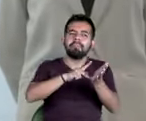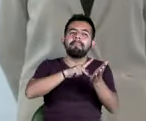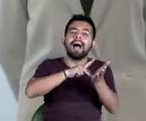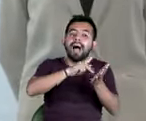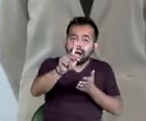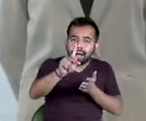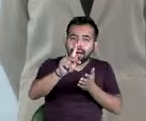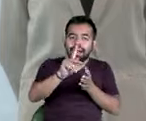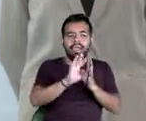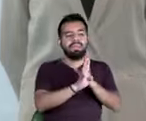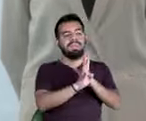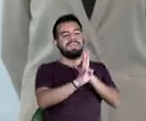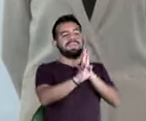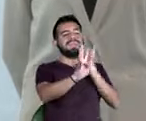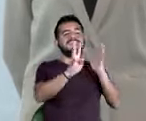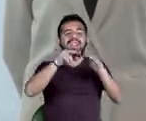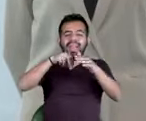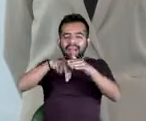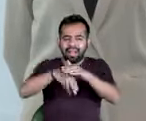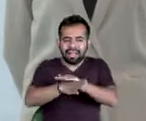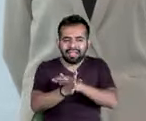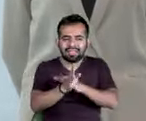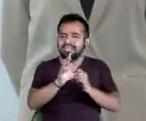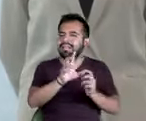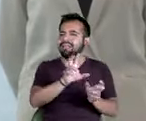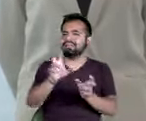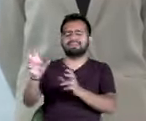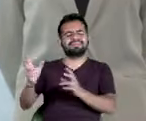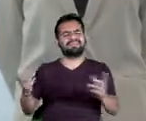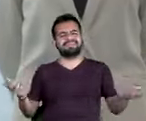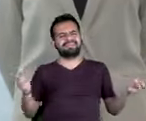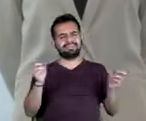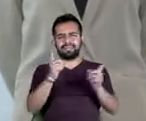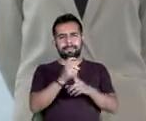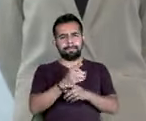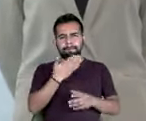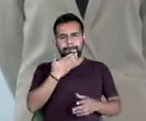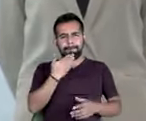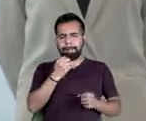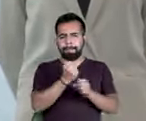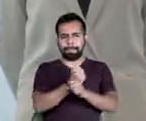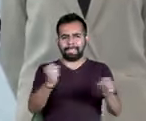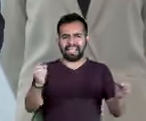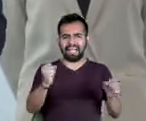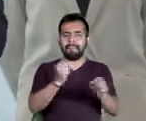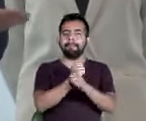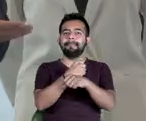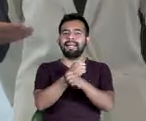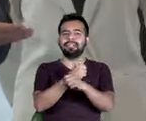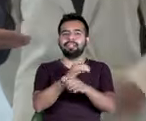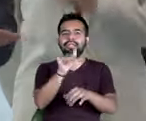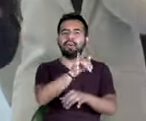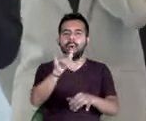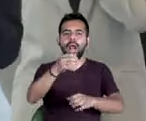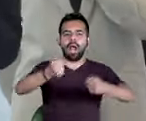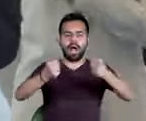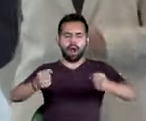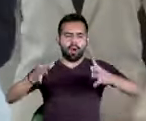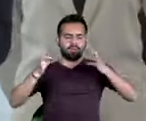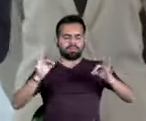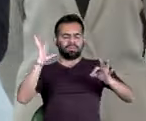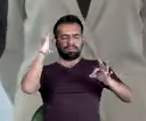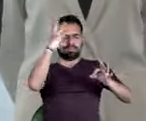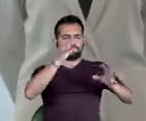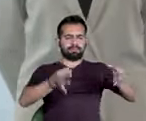pasaje. Entonces es una barbaridad. Lo he dicho de forma gráfica. El metro de Quito es como si tuviéramos un auto Ferrari. Pero si no está